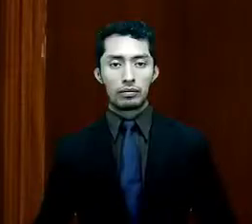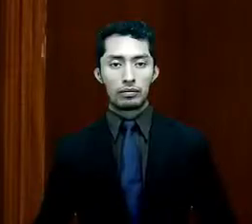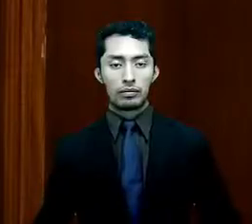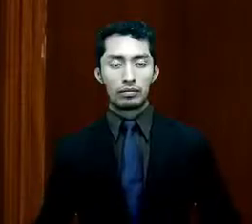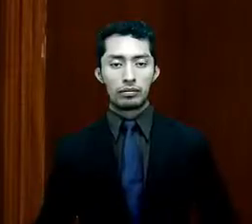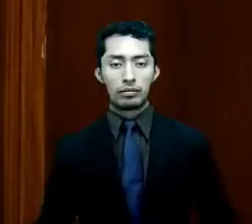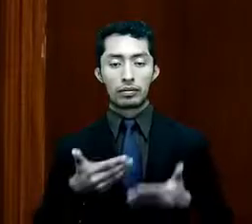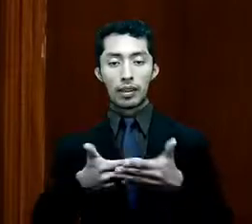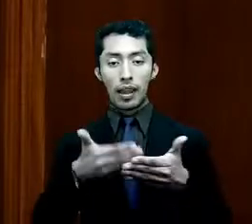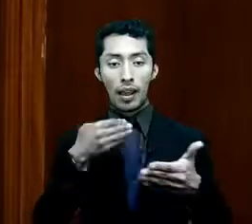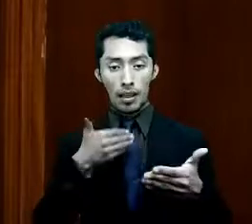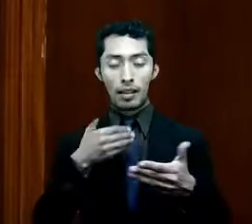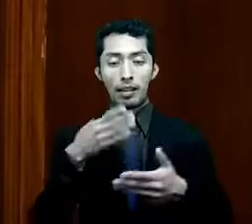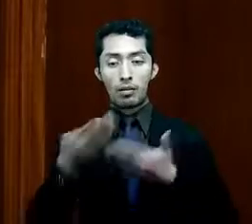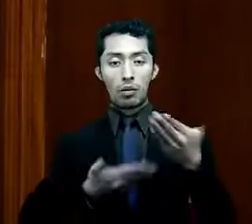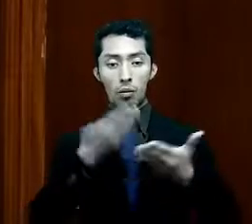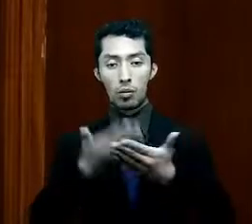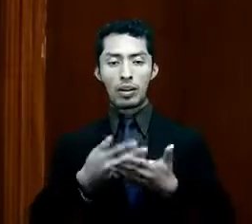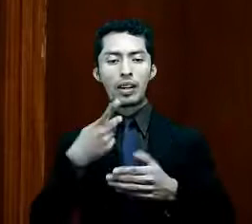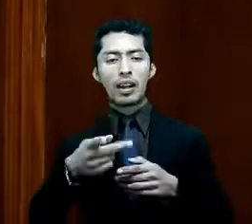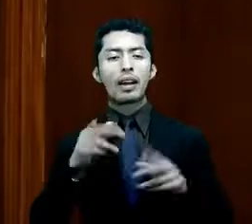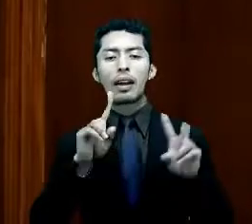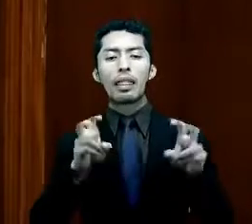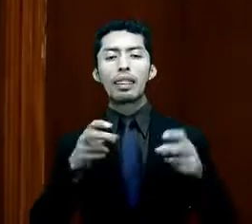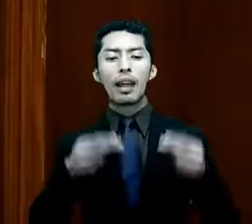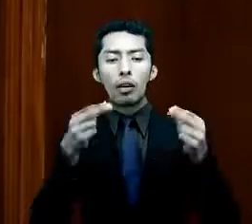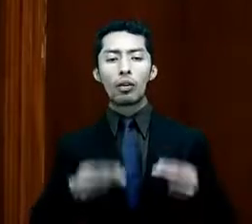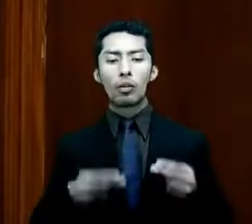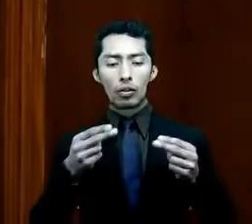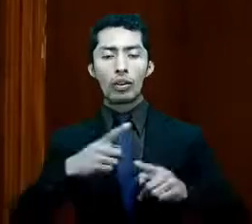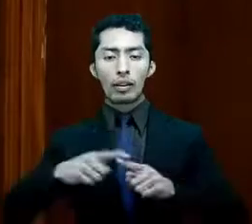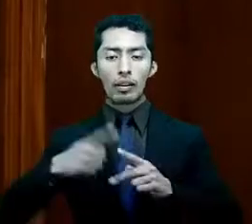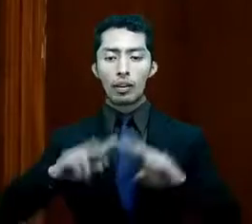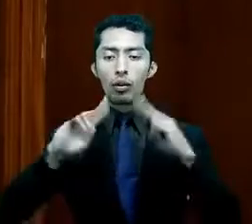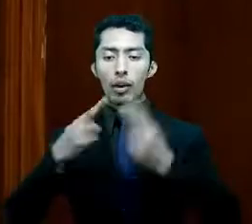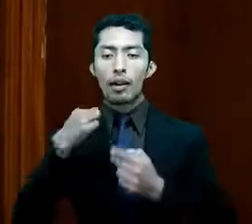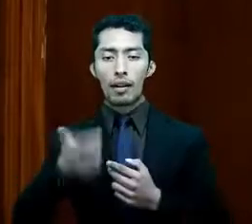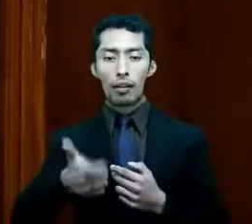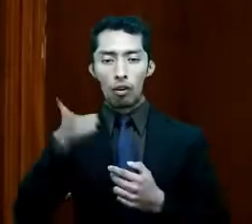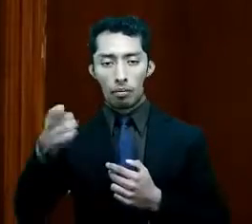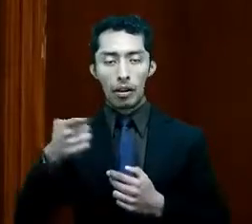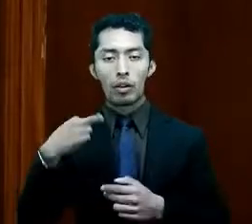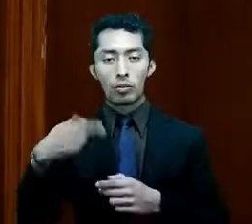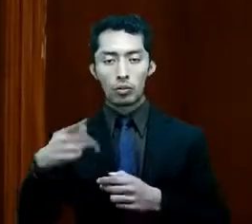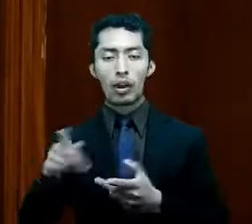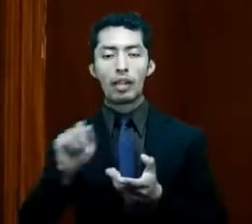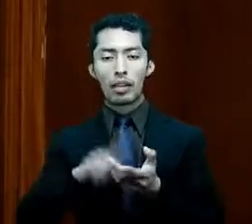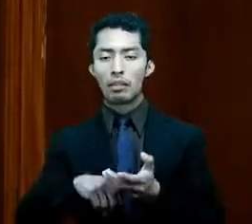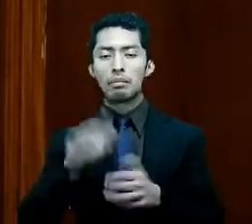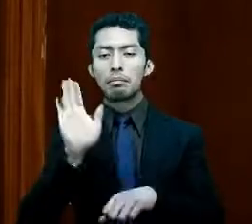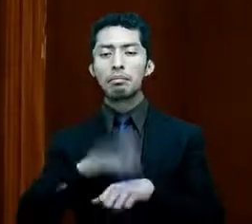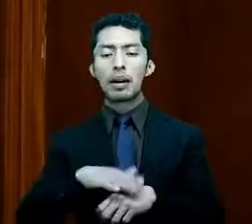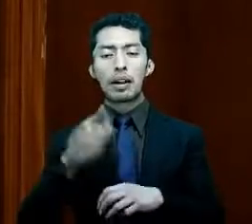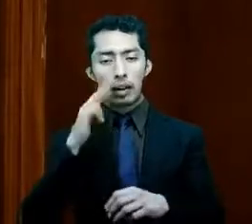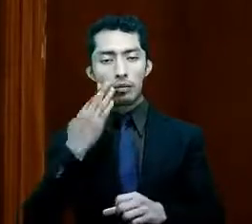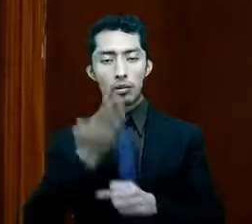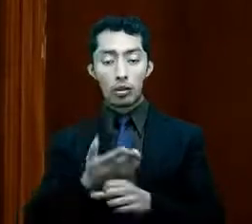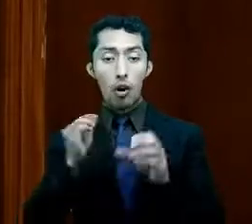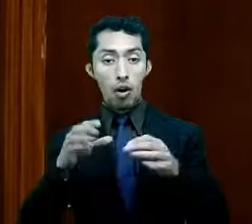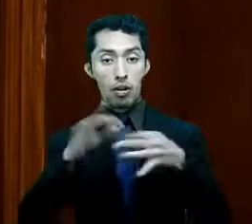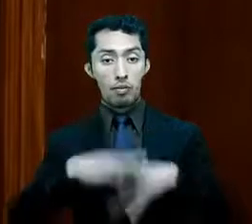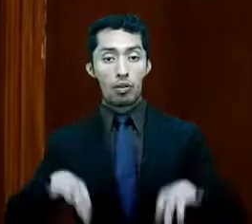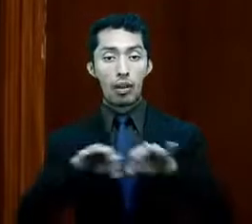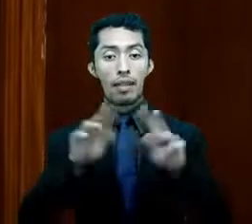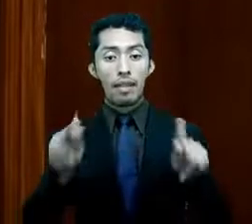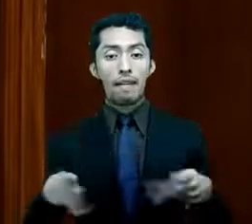previa presentación del dictamen de giro a las unidades económicas que tengan como actividad complementaria o principal la